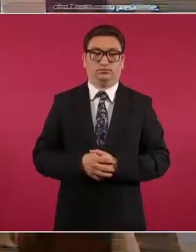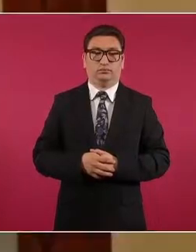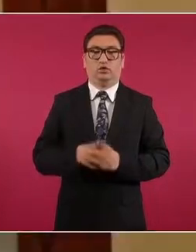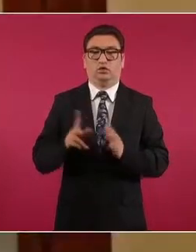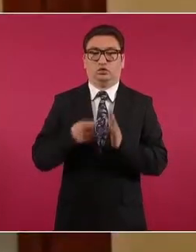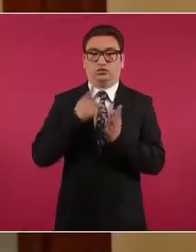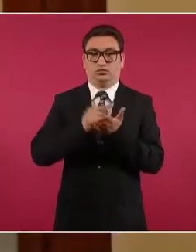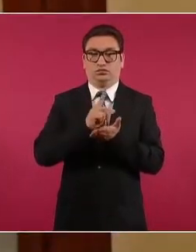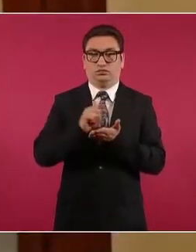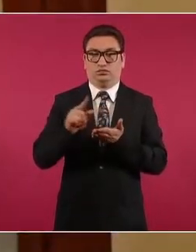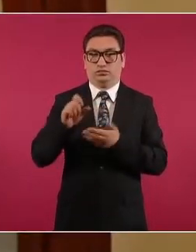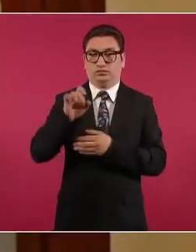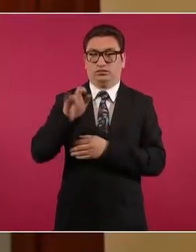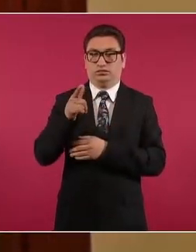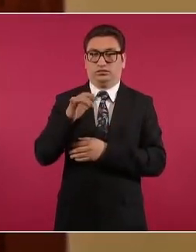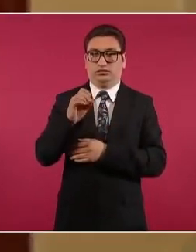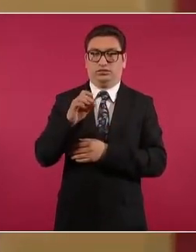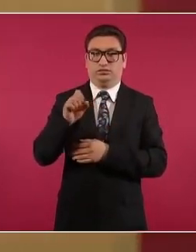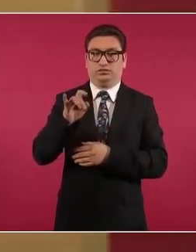retuitea a Sergio Sarmiento,